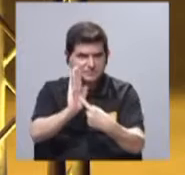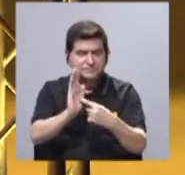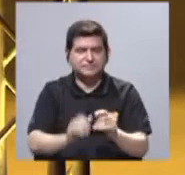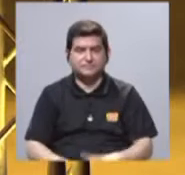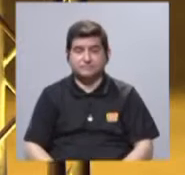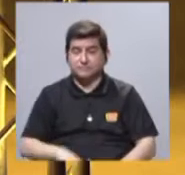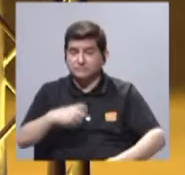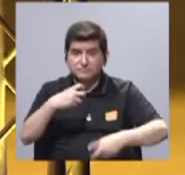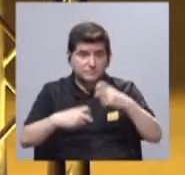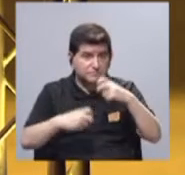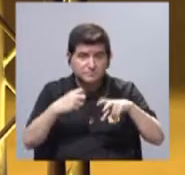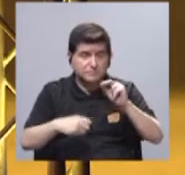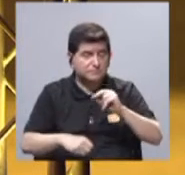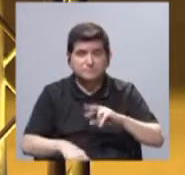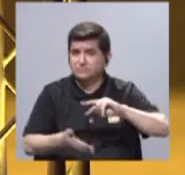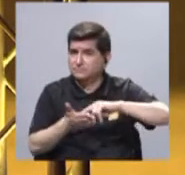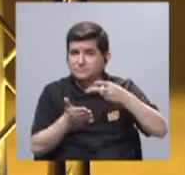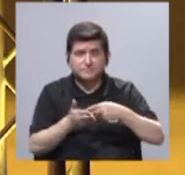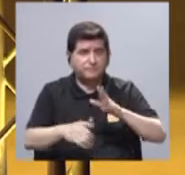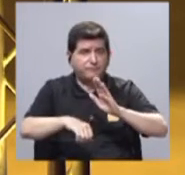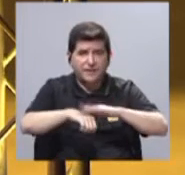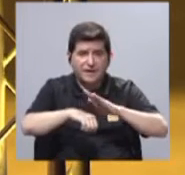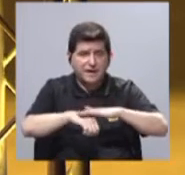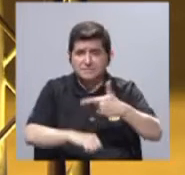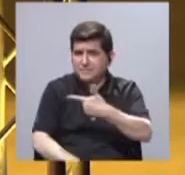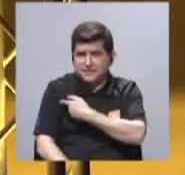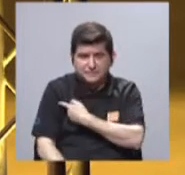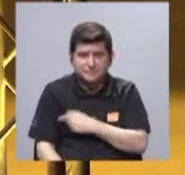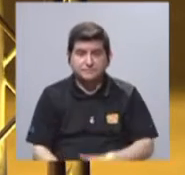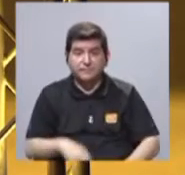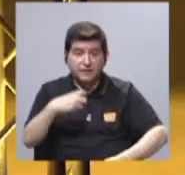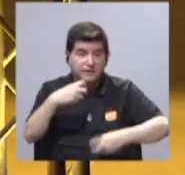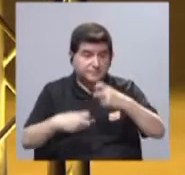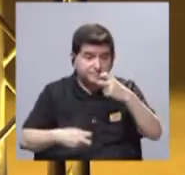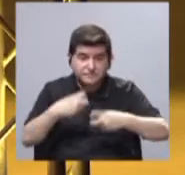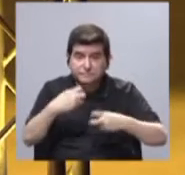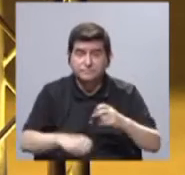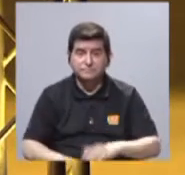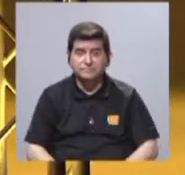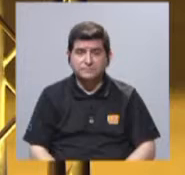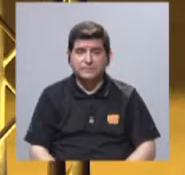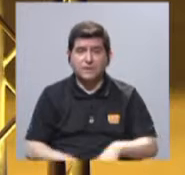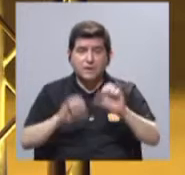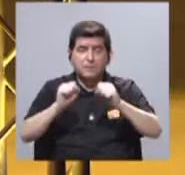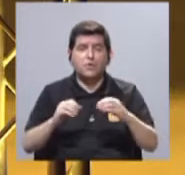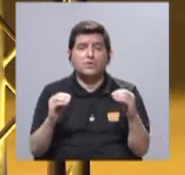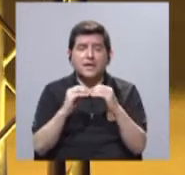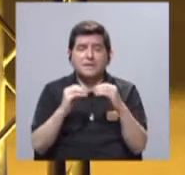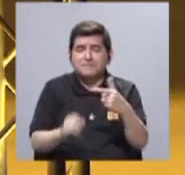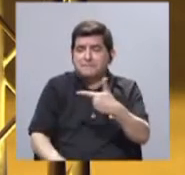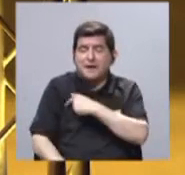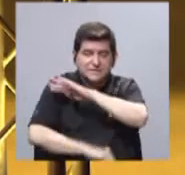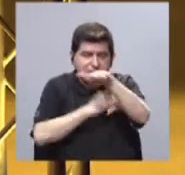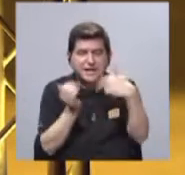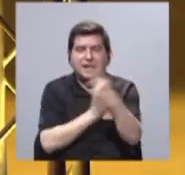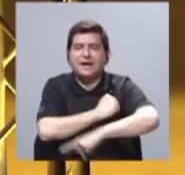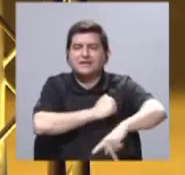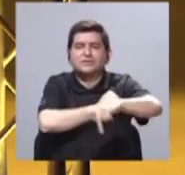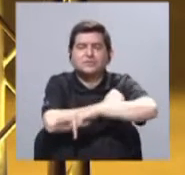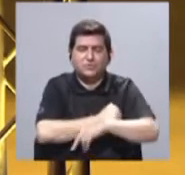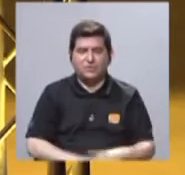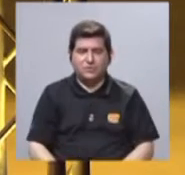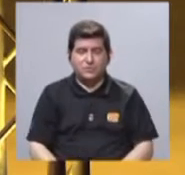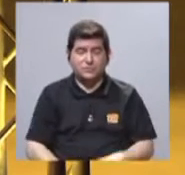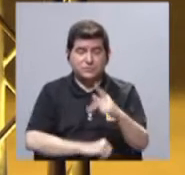que el problema no está en las patentes en este momento que el problema está llevar el máximo de vacunas a todos los